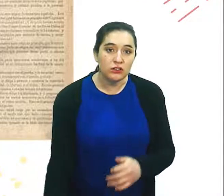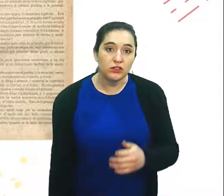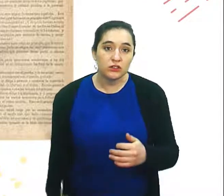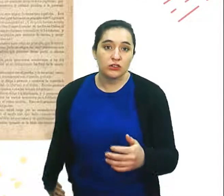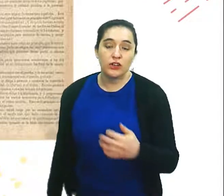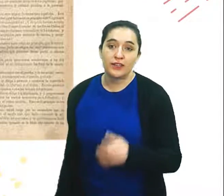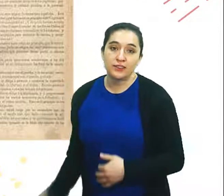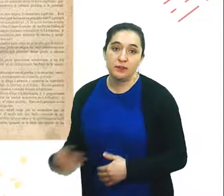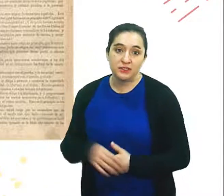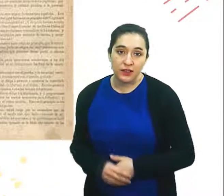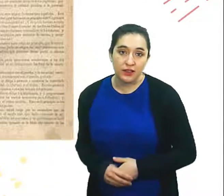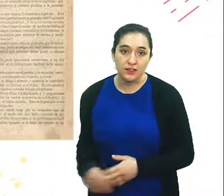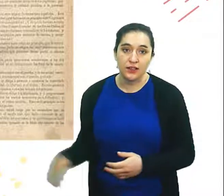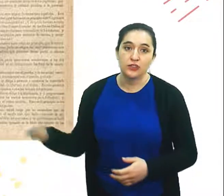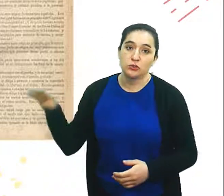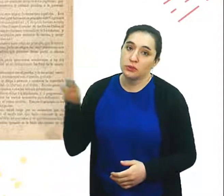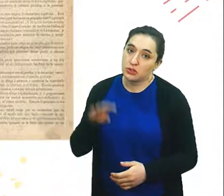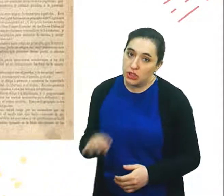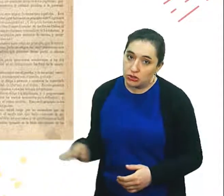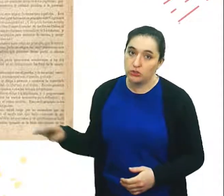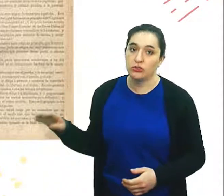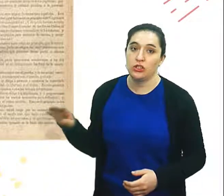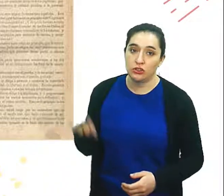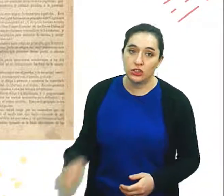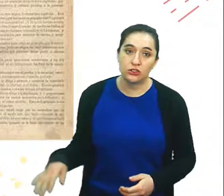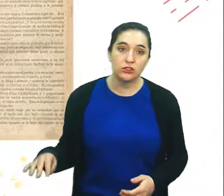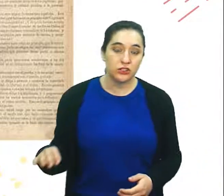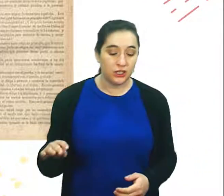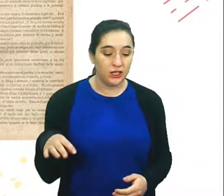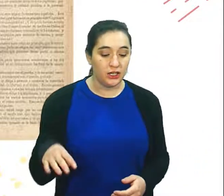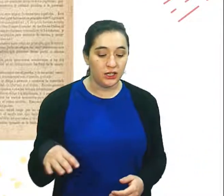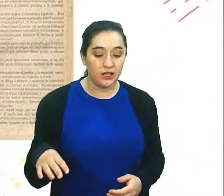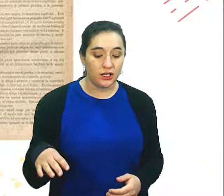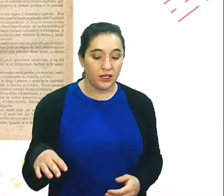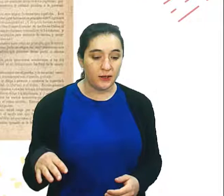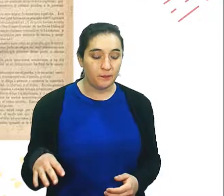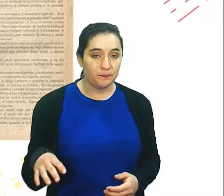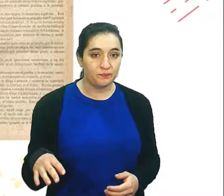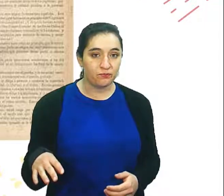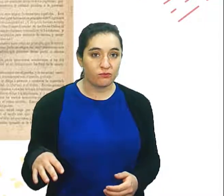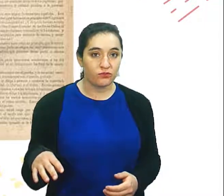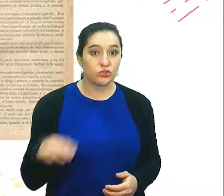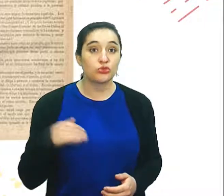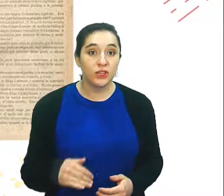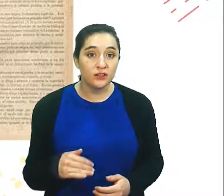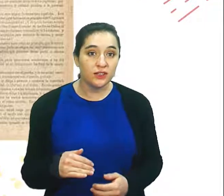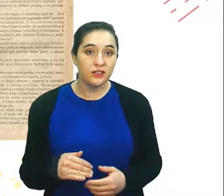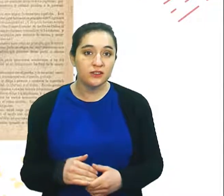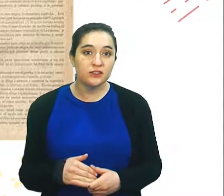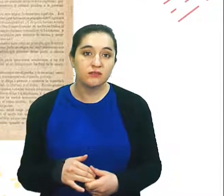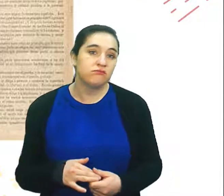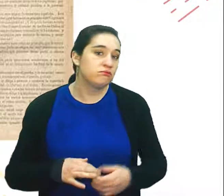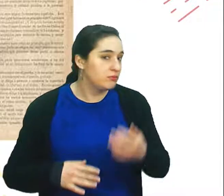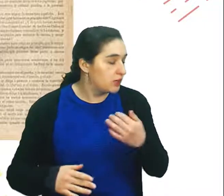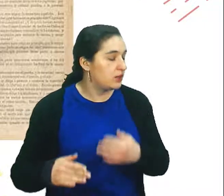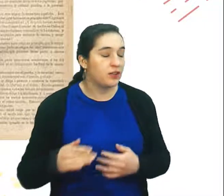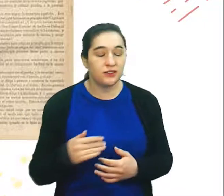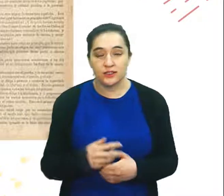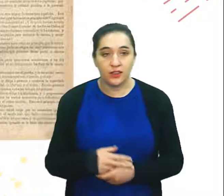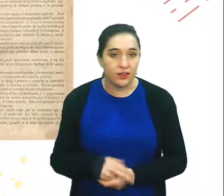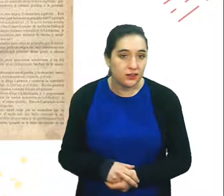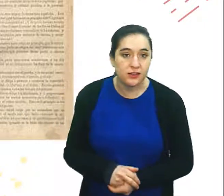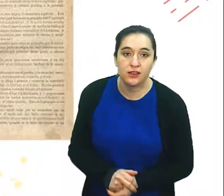uniendo con la clase pasada, ya que son procesos históricos que se sustentan